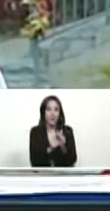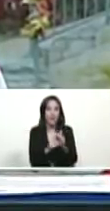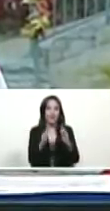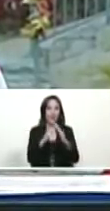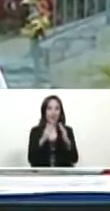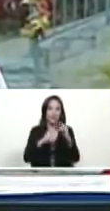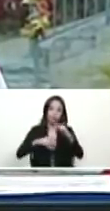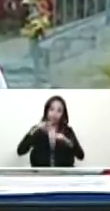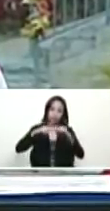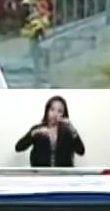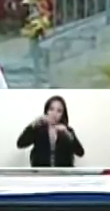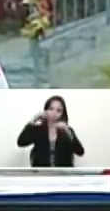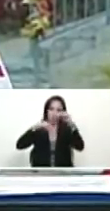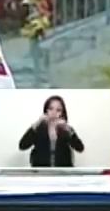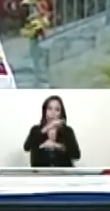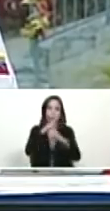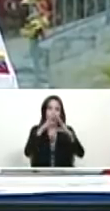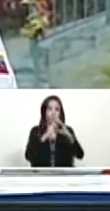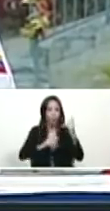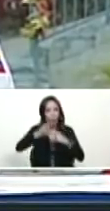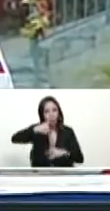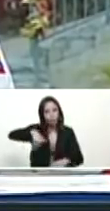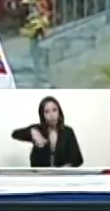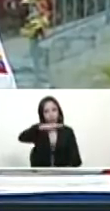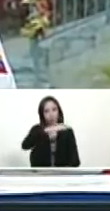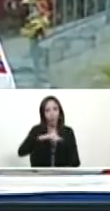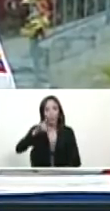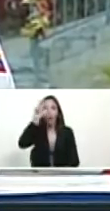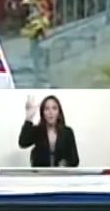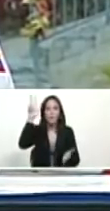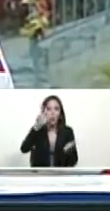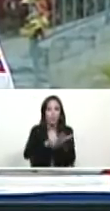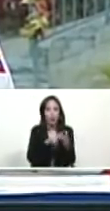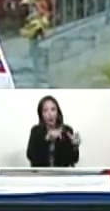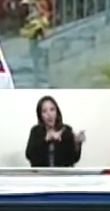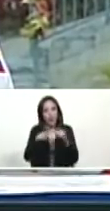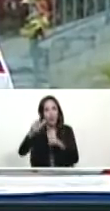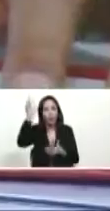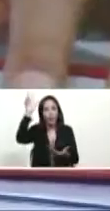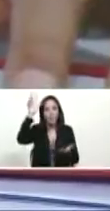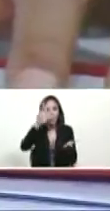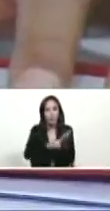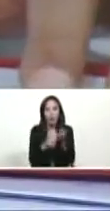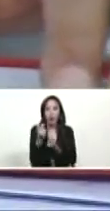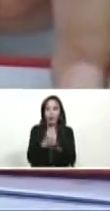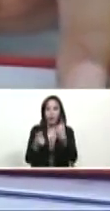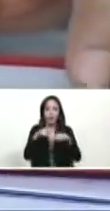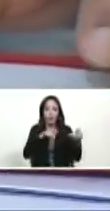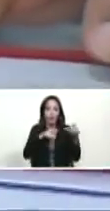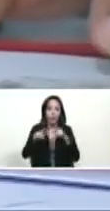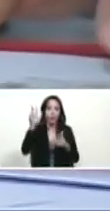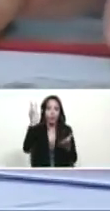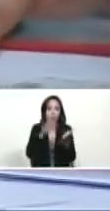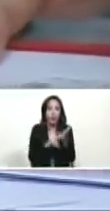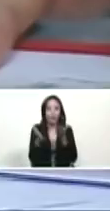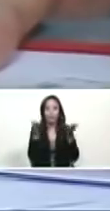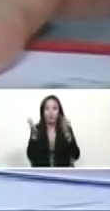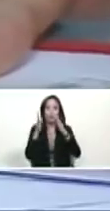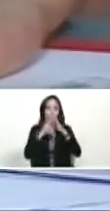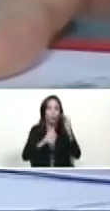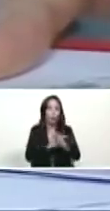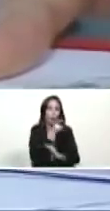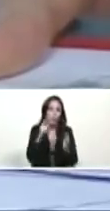nuevas viviendas para toda Venezuela. Aprobado. Los recursos, la logística